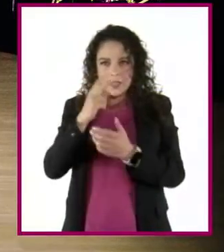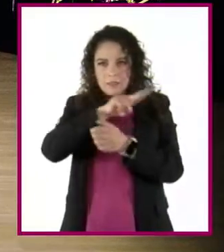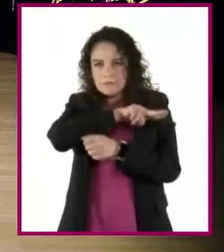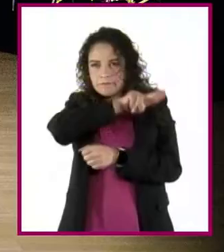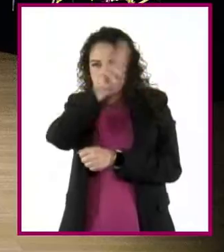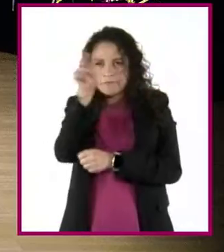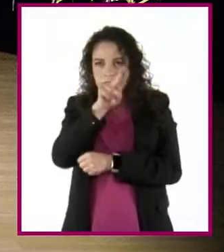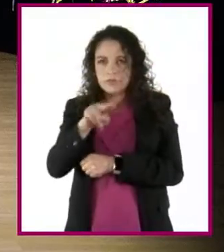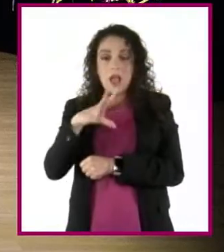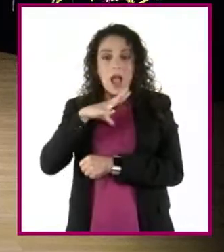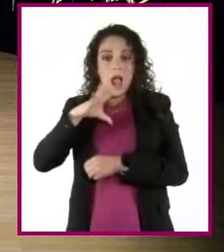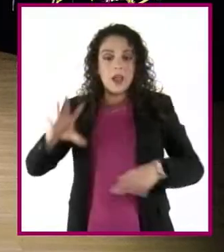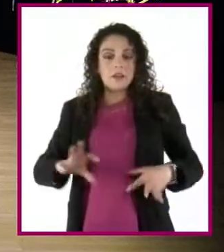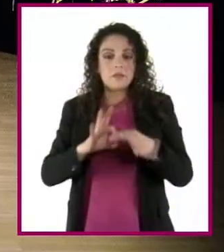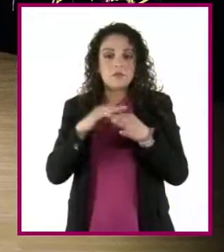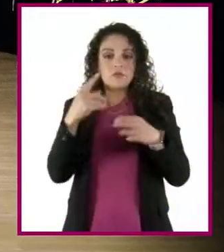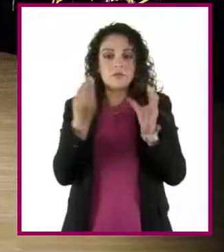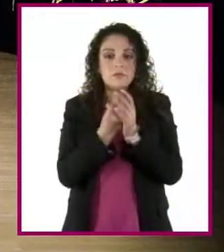una estructura fractal.